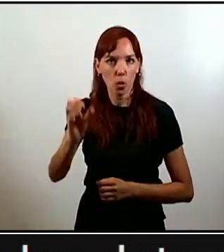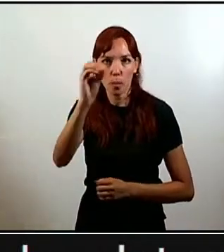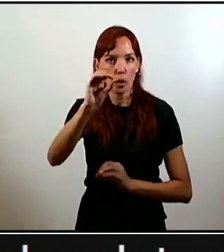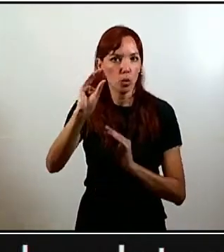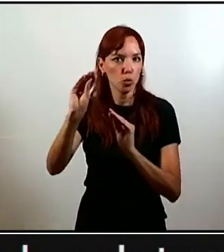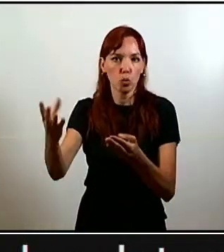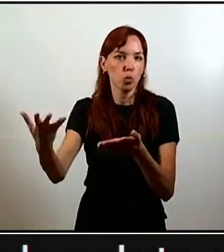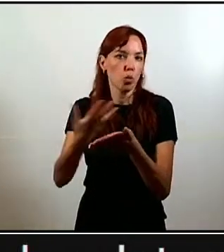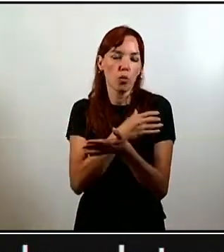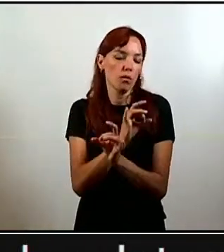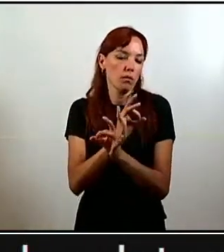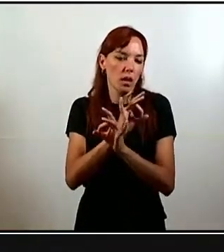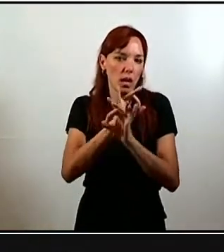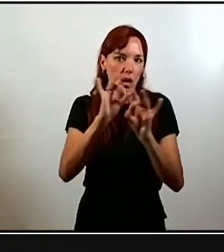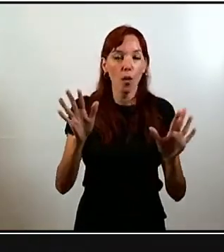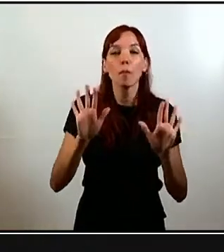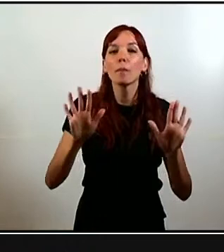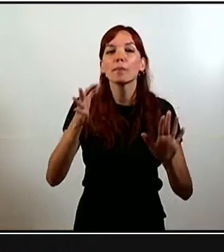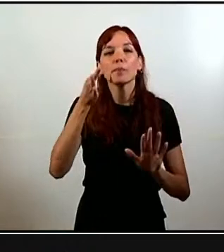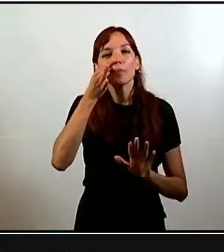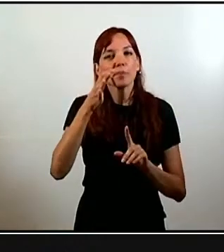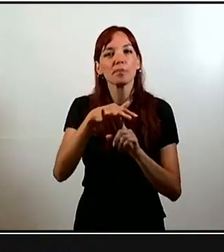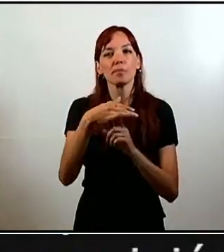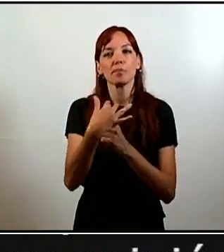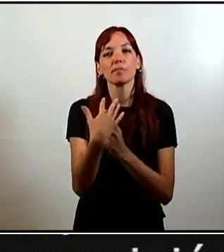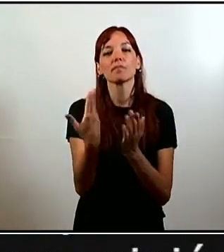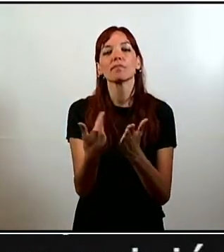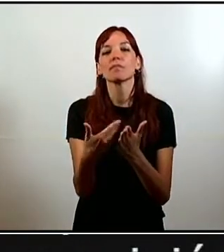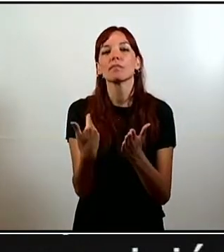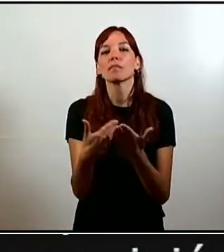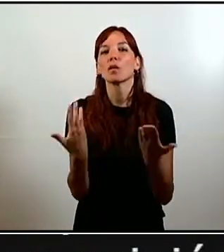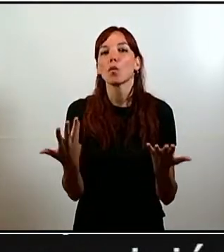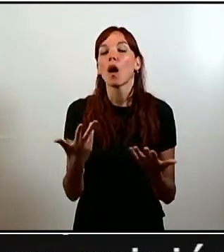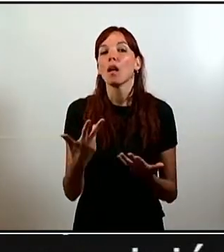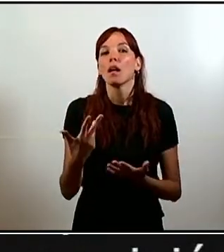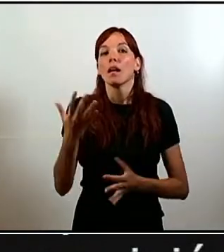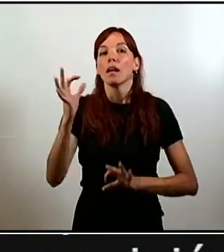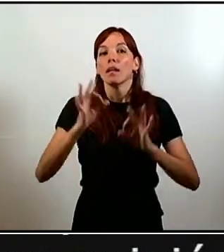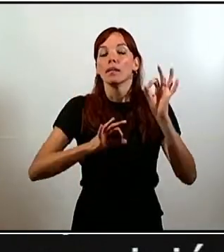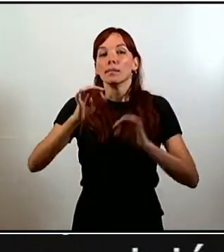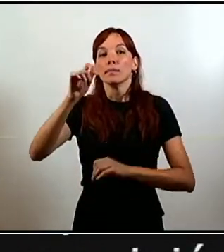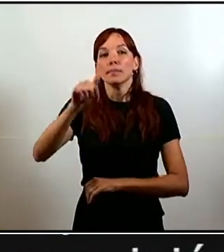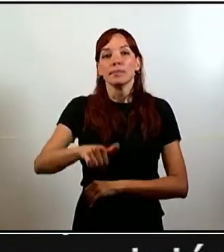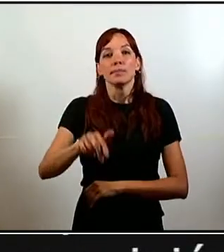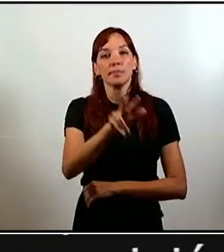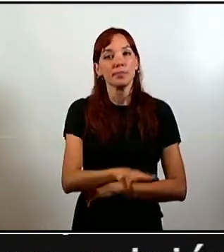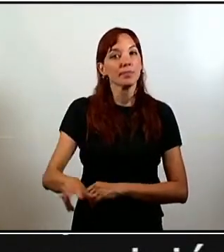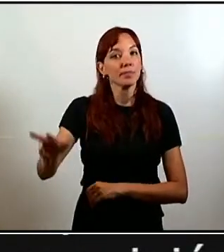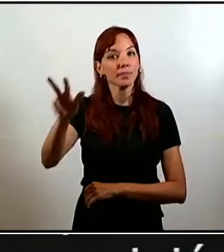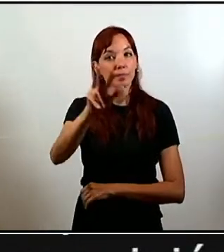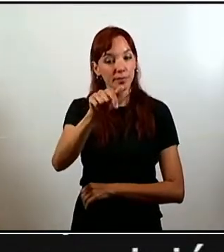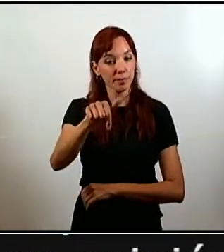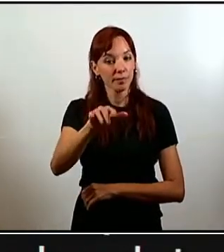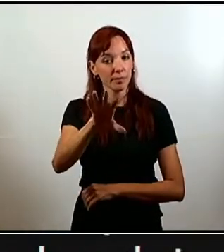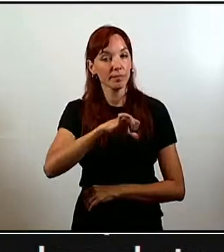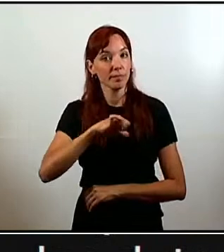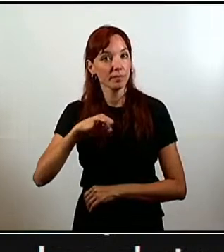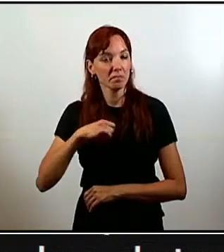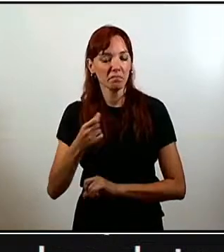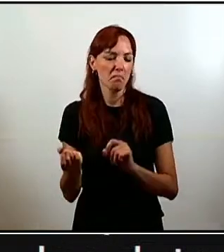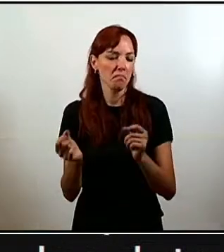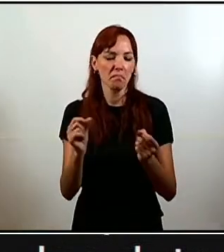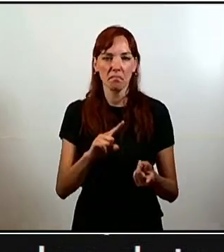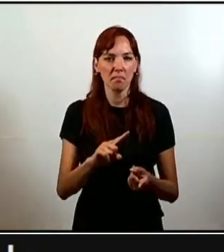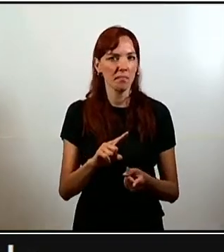todo el mundo, pero la realidad es que los datos de las generales en la Comunidad Autónoma de Extremadura son muy similares a los